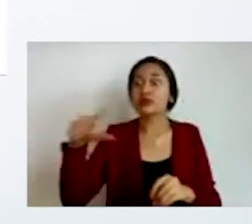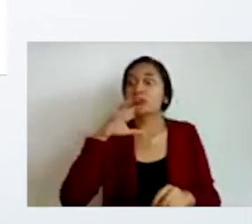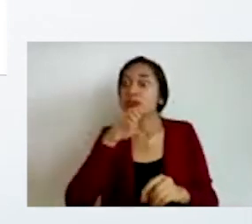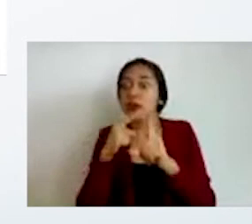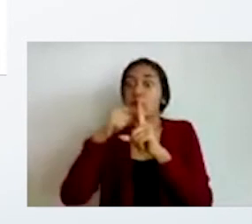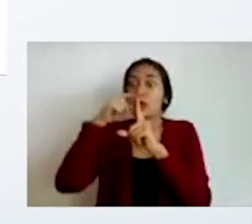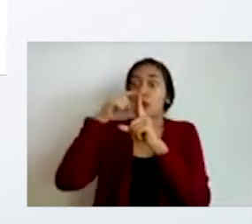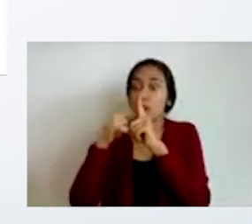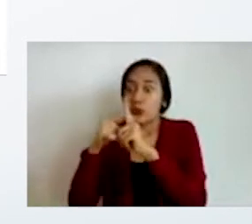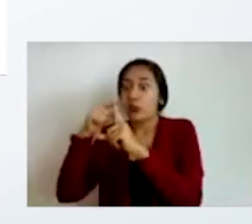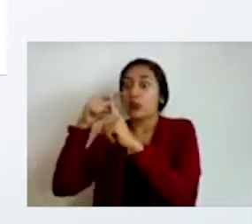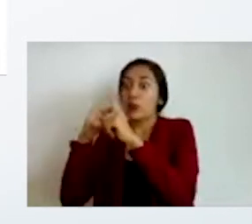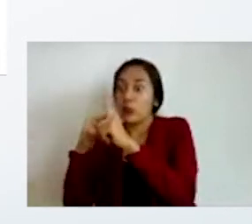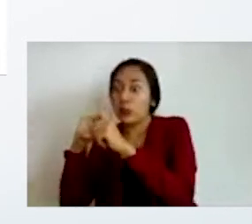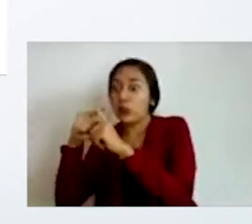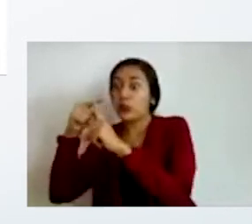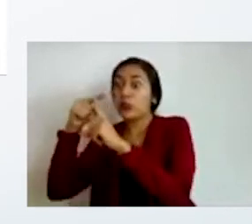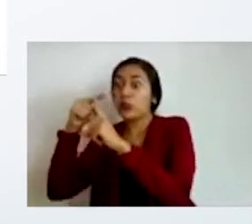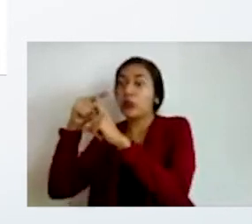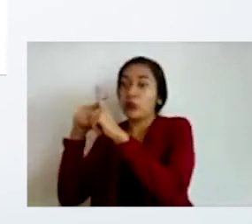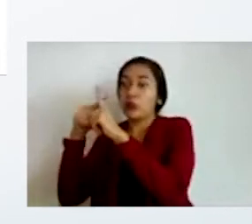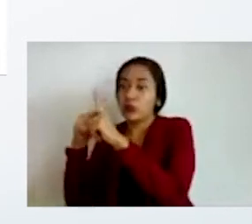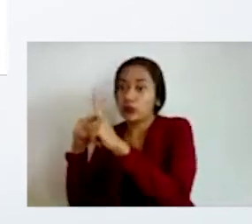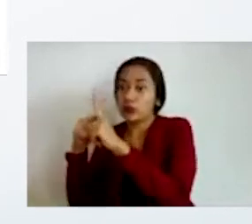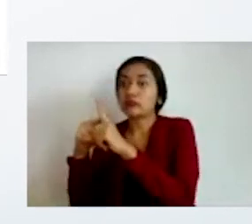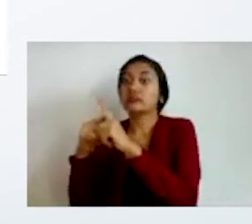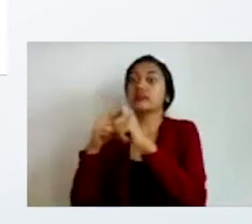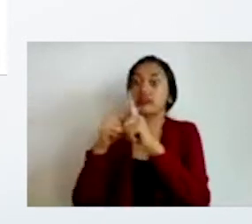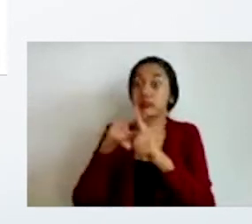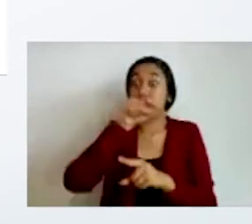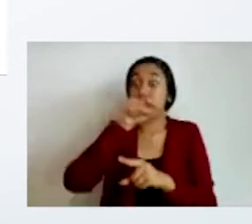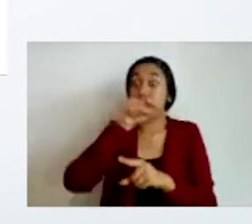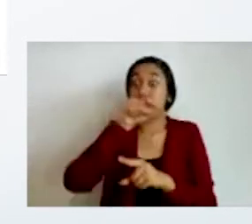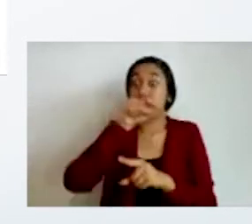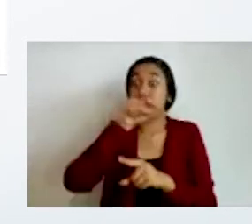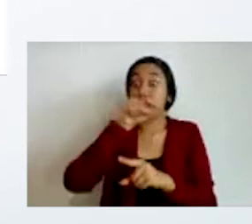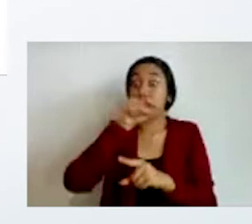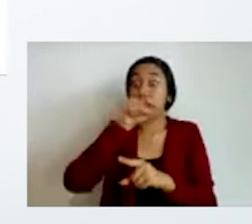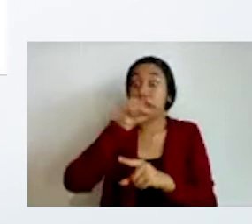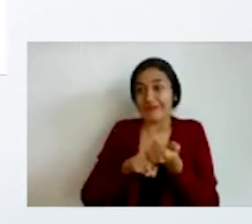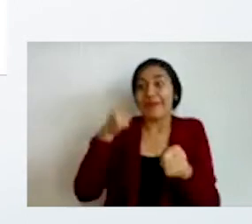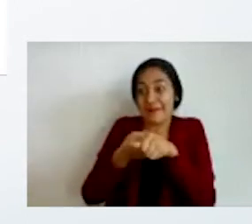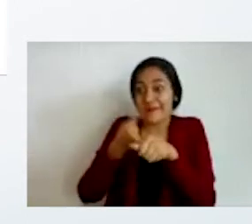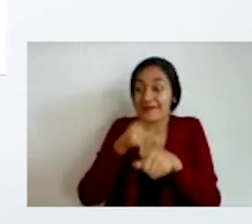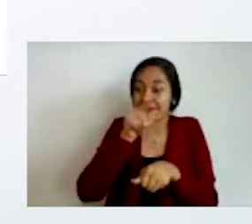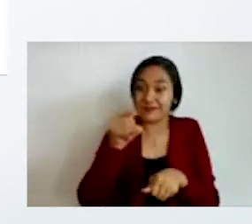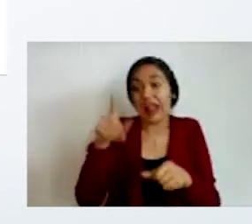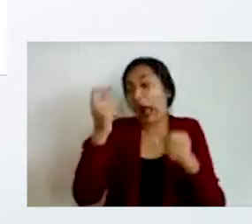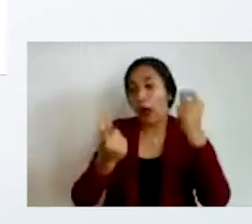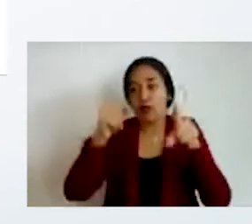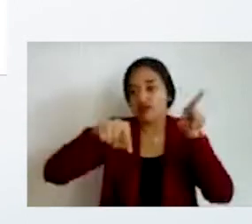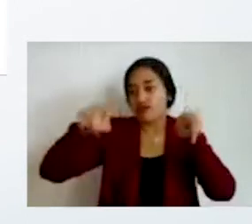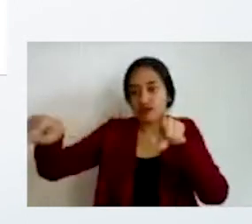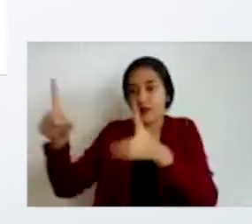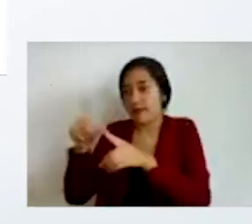mantiene abajo de 38.5, de todas maneras la persona está enferma. ¿Cuánto tiempo se puede